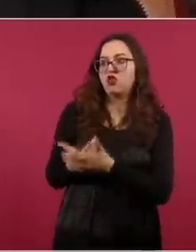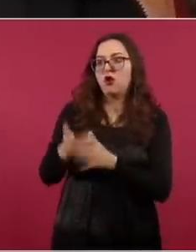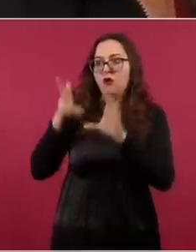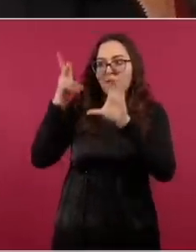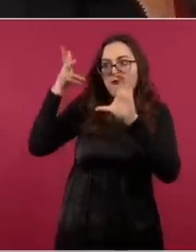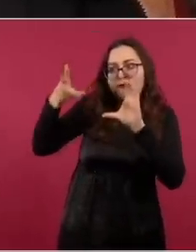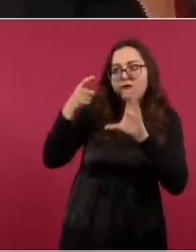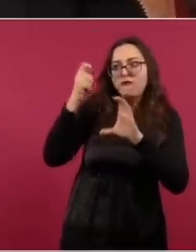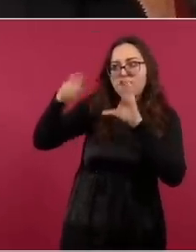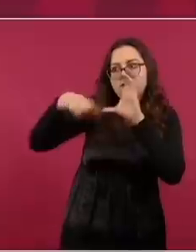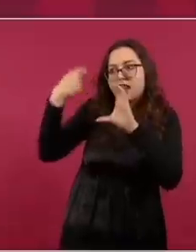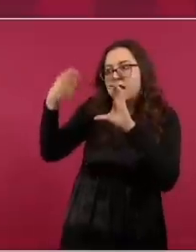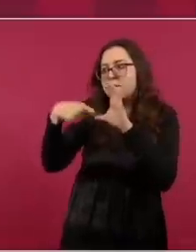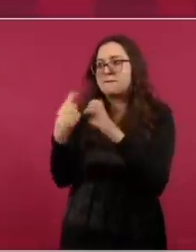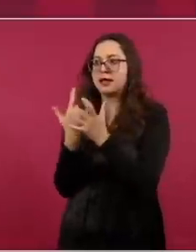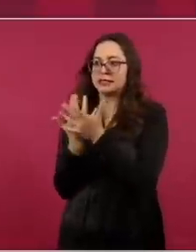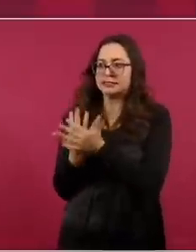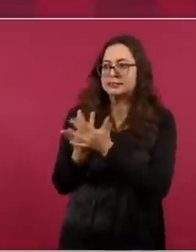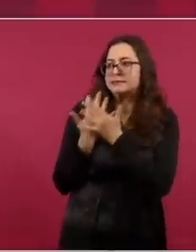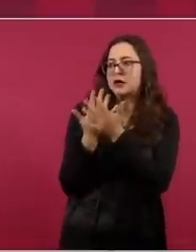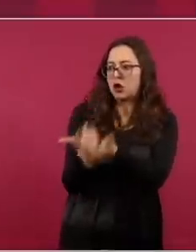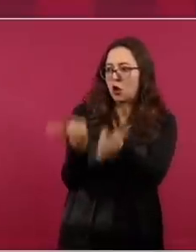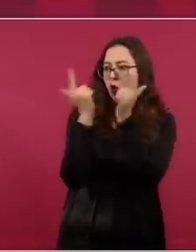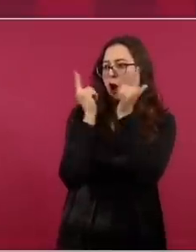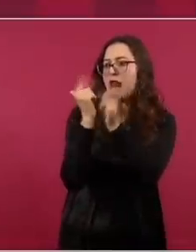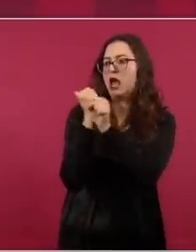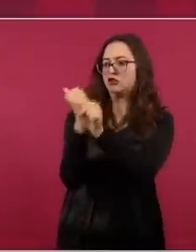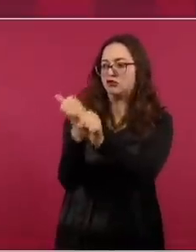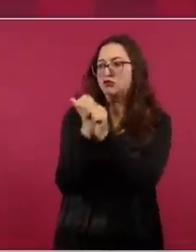de la desgracia del sufrimiento